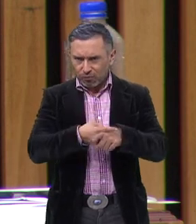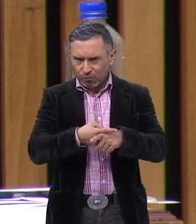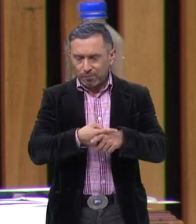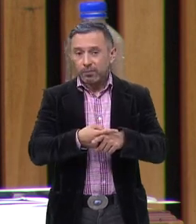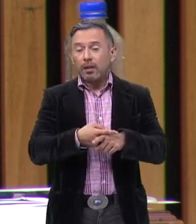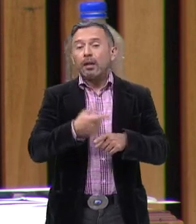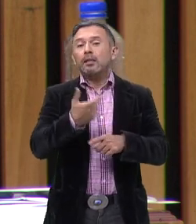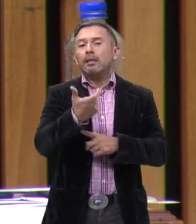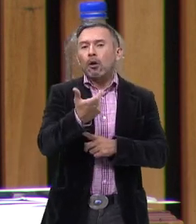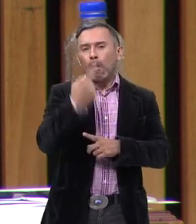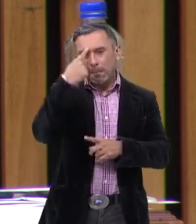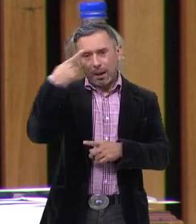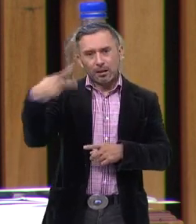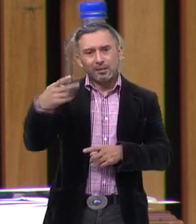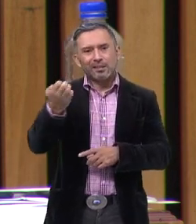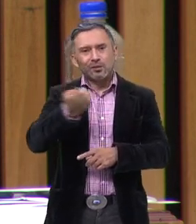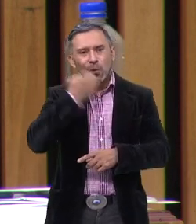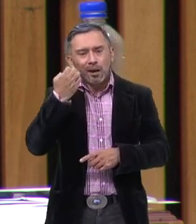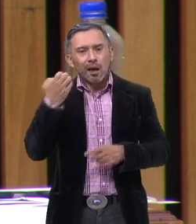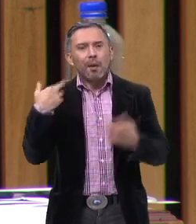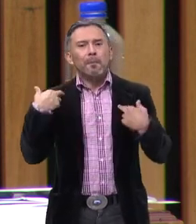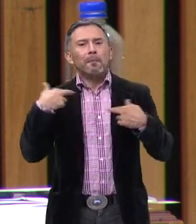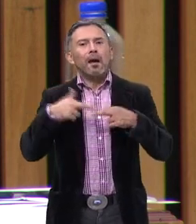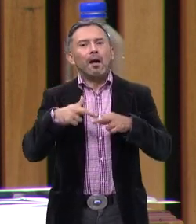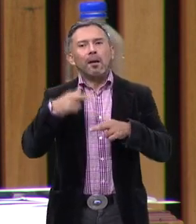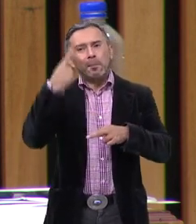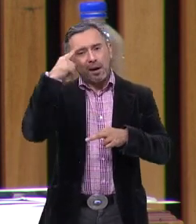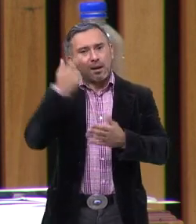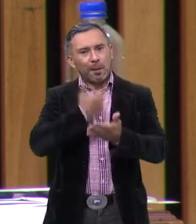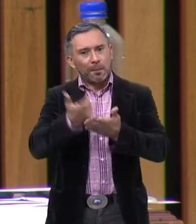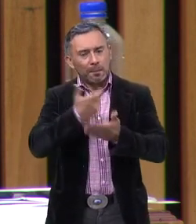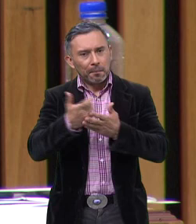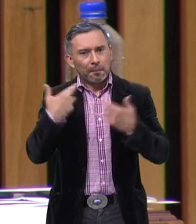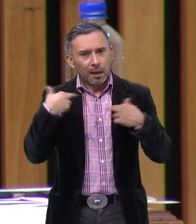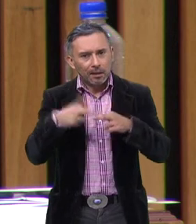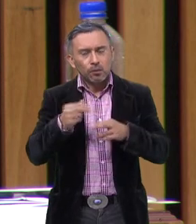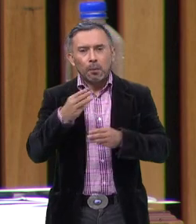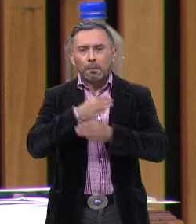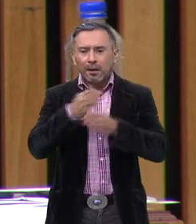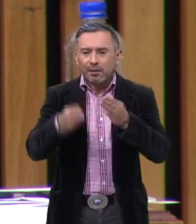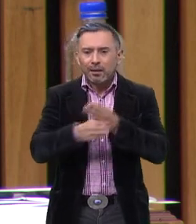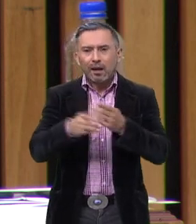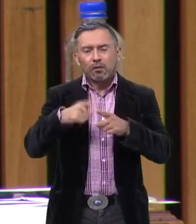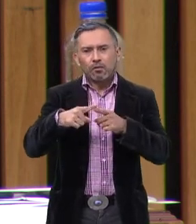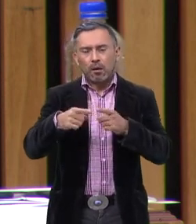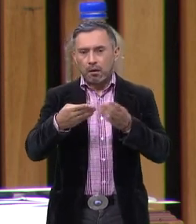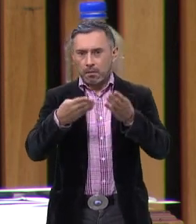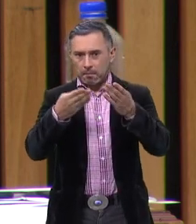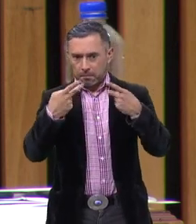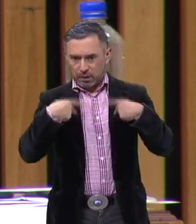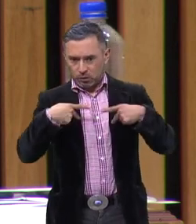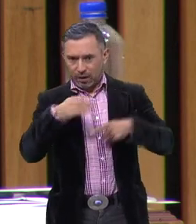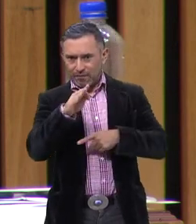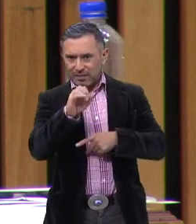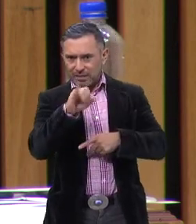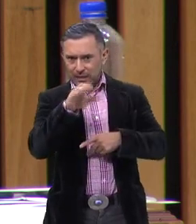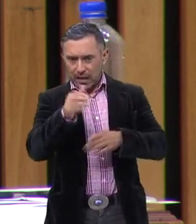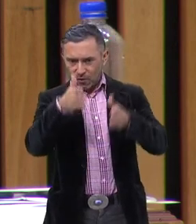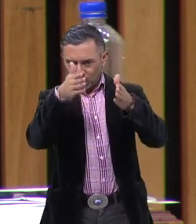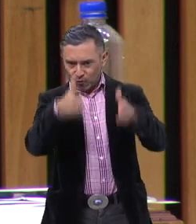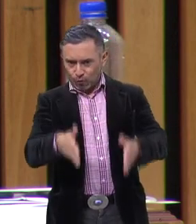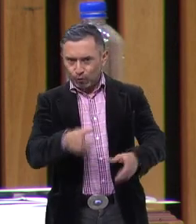mantenimiento de escuelas pagos de maestros materiales educativos por ejemplo vaya cuentas bancarias de personas físicas